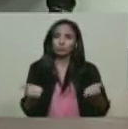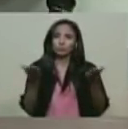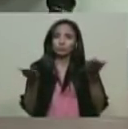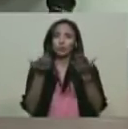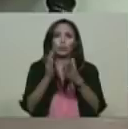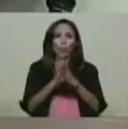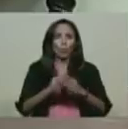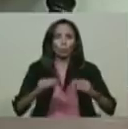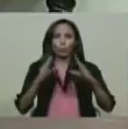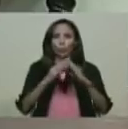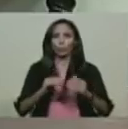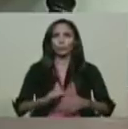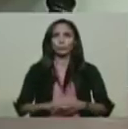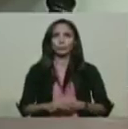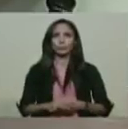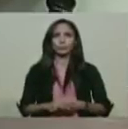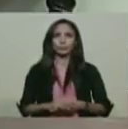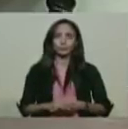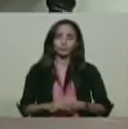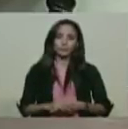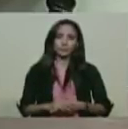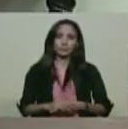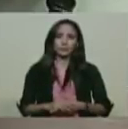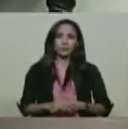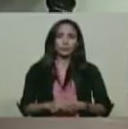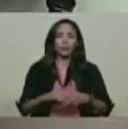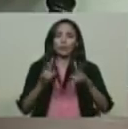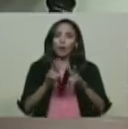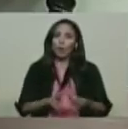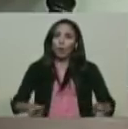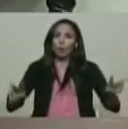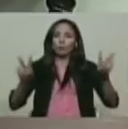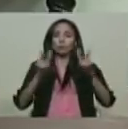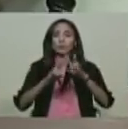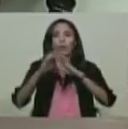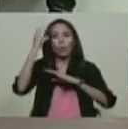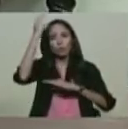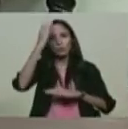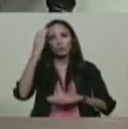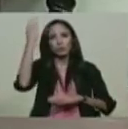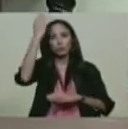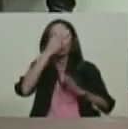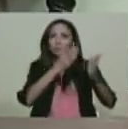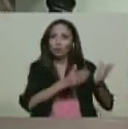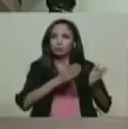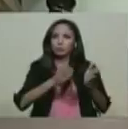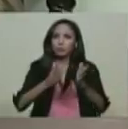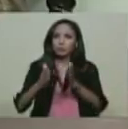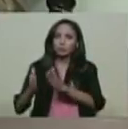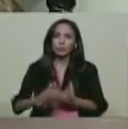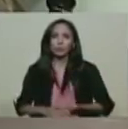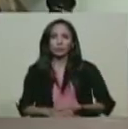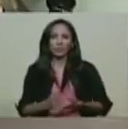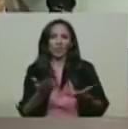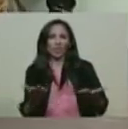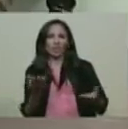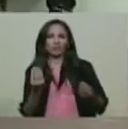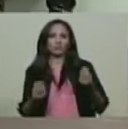los líderes de los CLAP, en las lideresas de los CLAP, valores, conciencia, organización, no dejar que